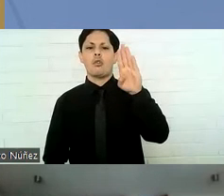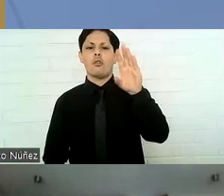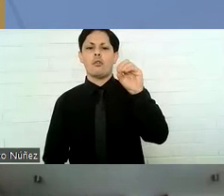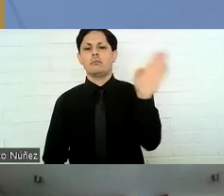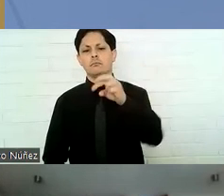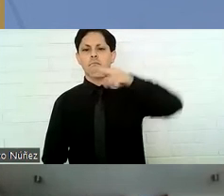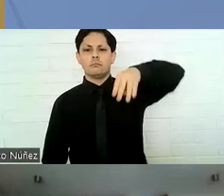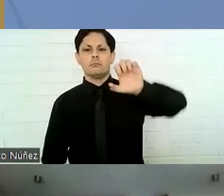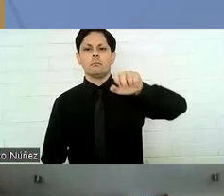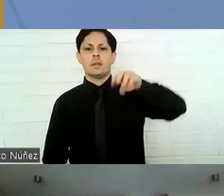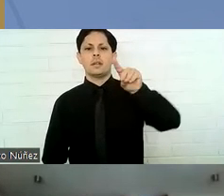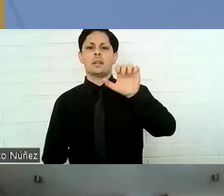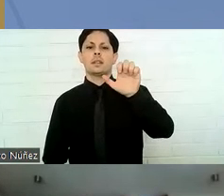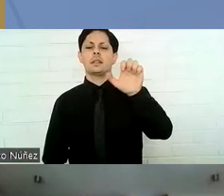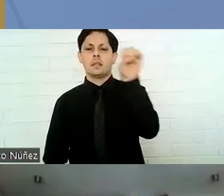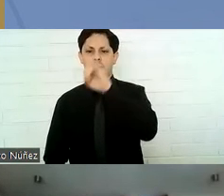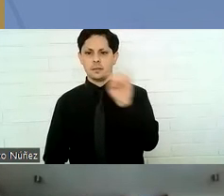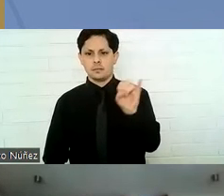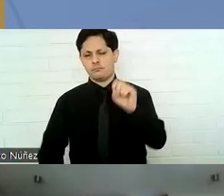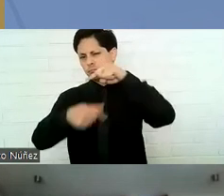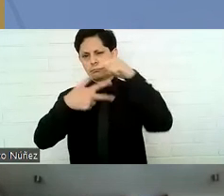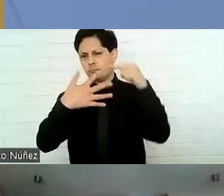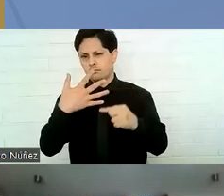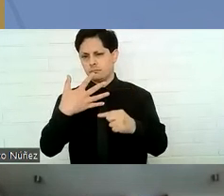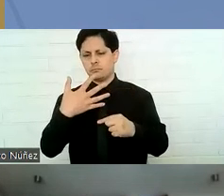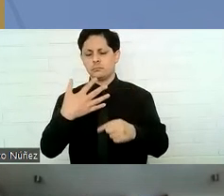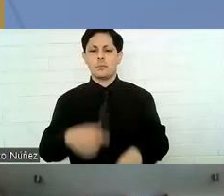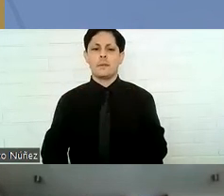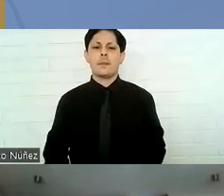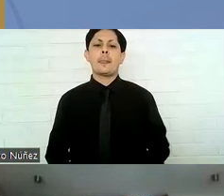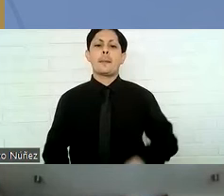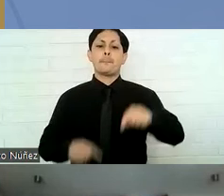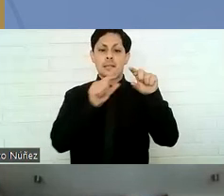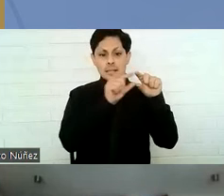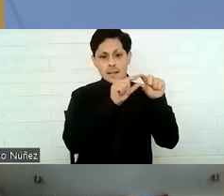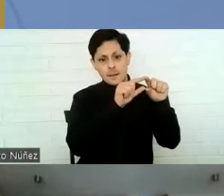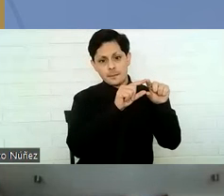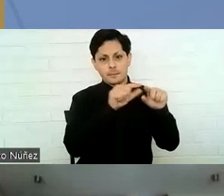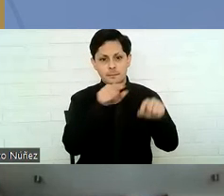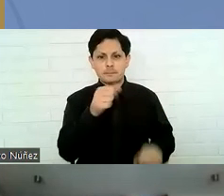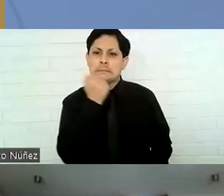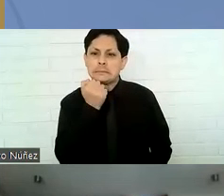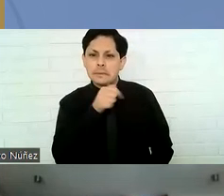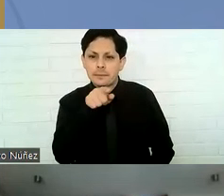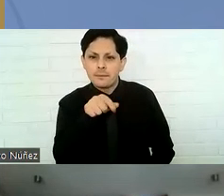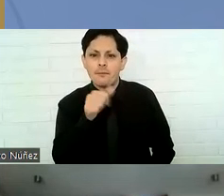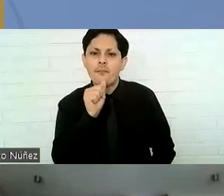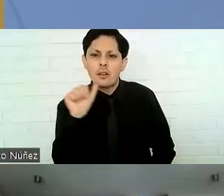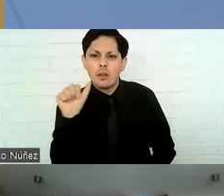distingue un movimiento muy fuerte de las epistemologías, me faltó la A, perdón,